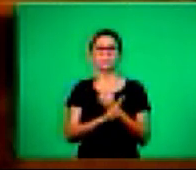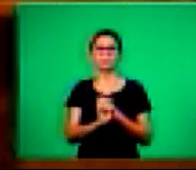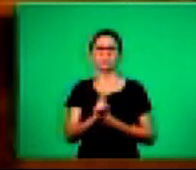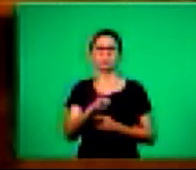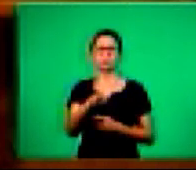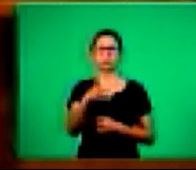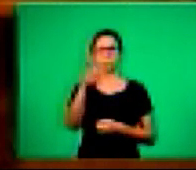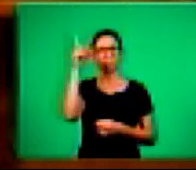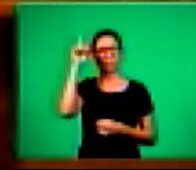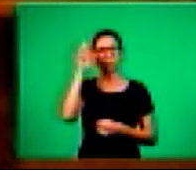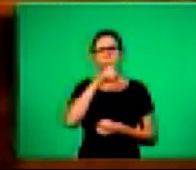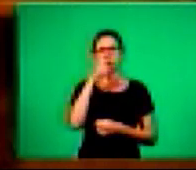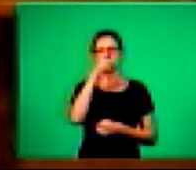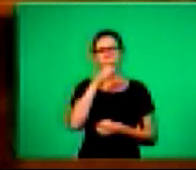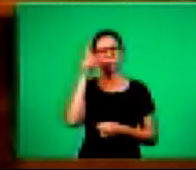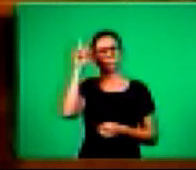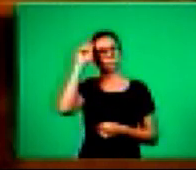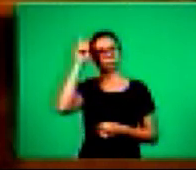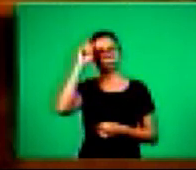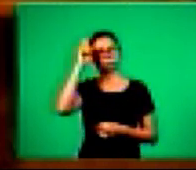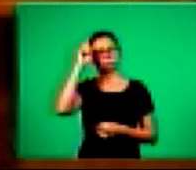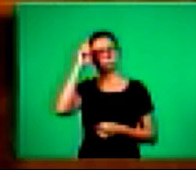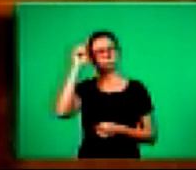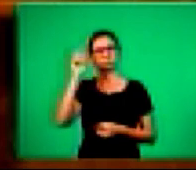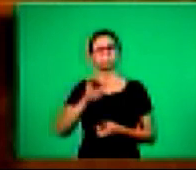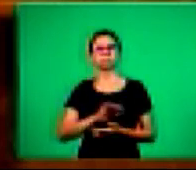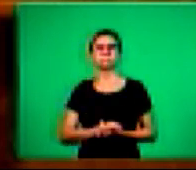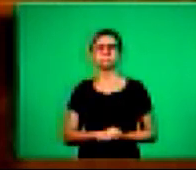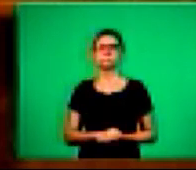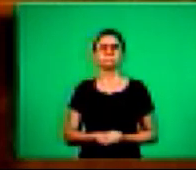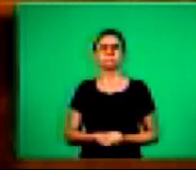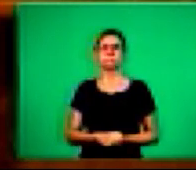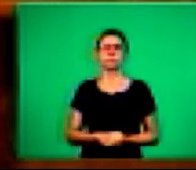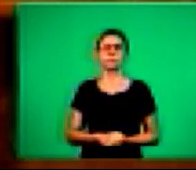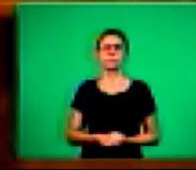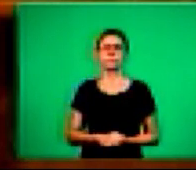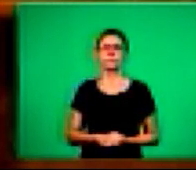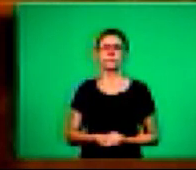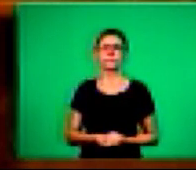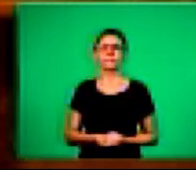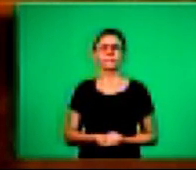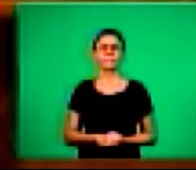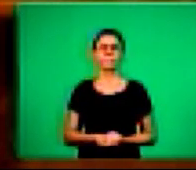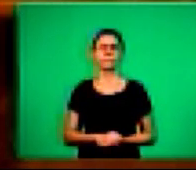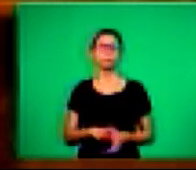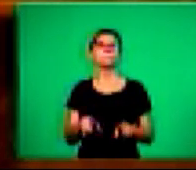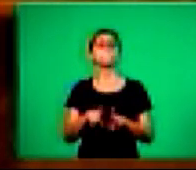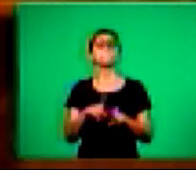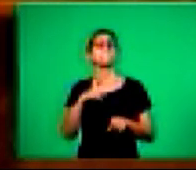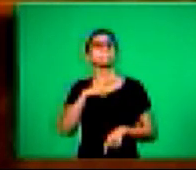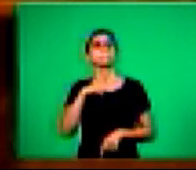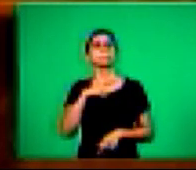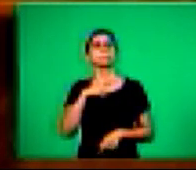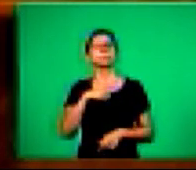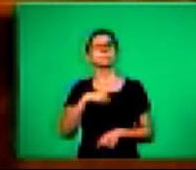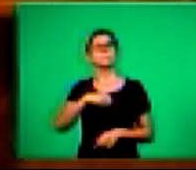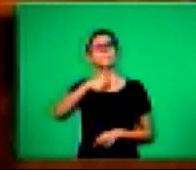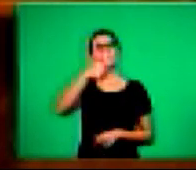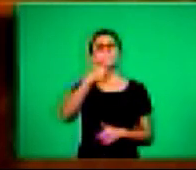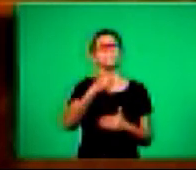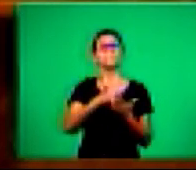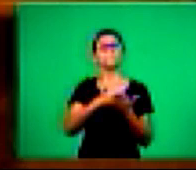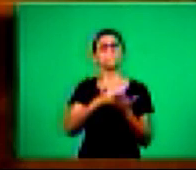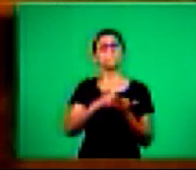el próximo domingo estaremos también participando en la escuela bíblica vamos a ver para incluso la para también